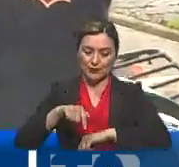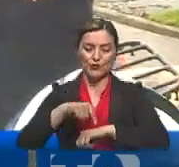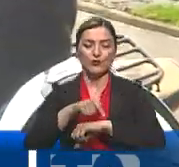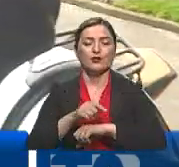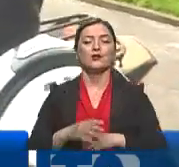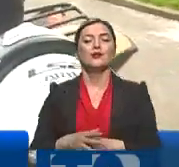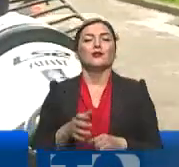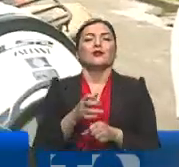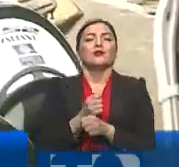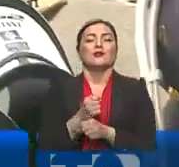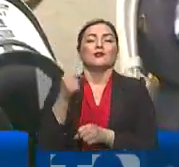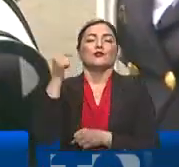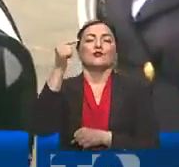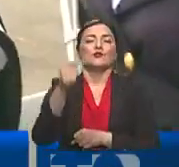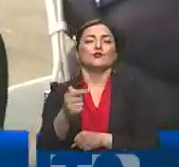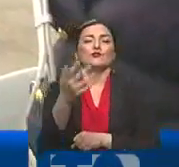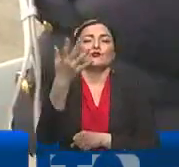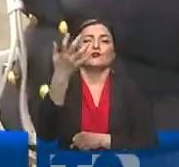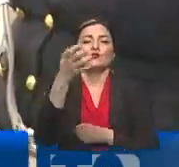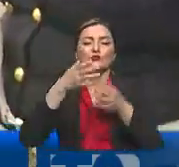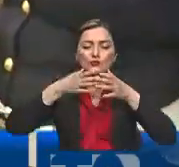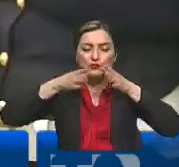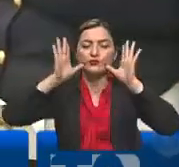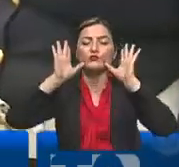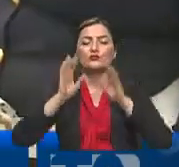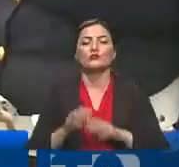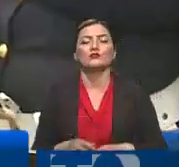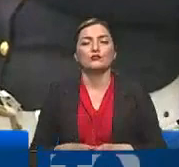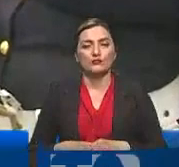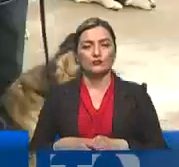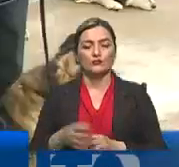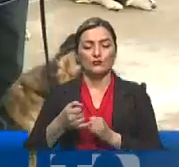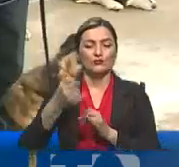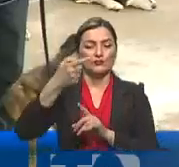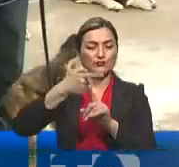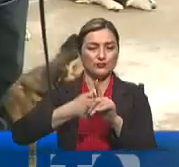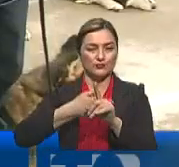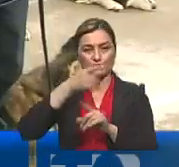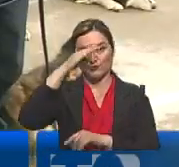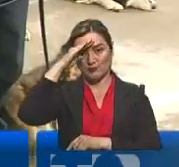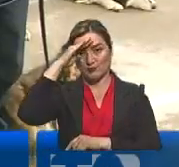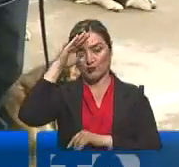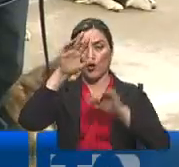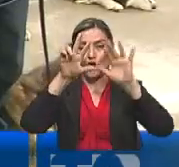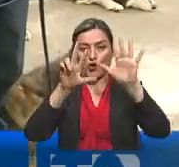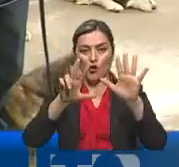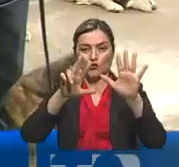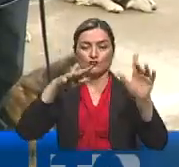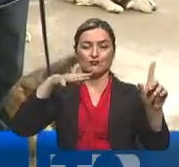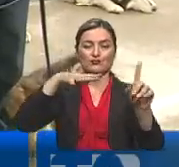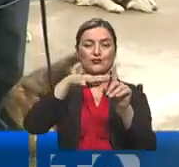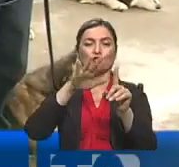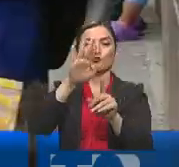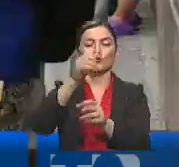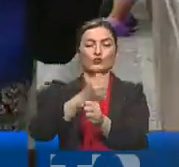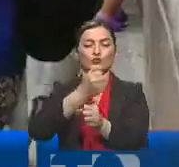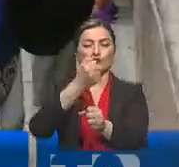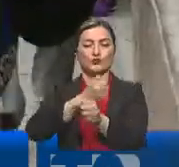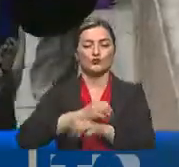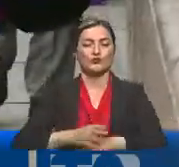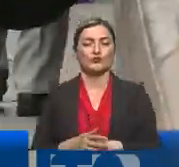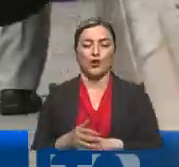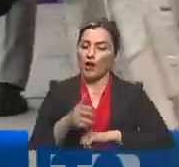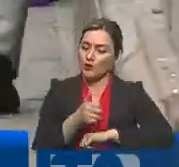va a realizar hasta el próximo 15 de diciembre en este último mes ocho agentes fueron agredidos cuando realizaban su trabajo las